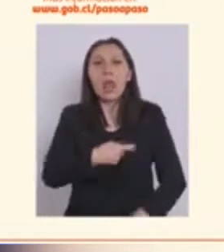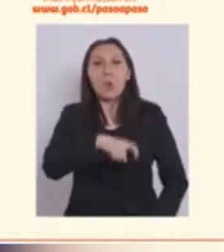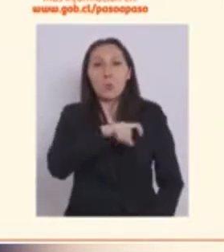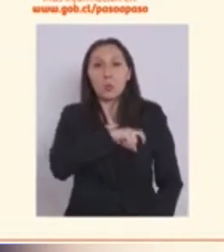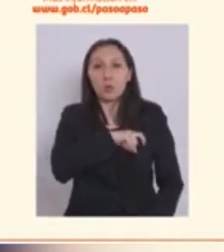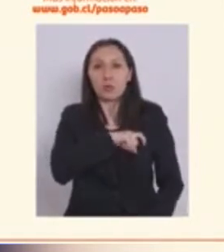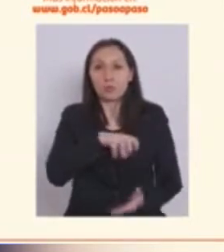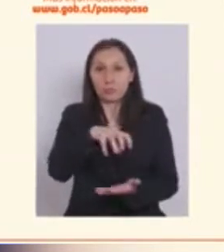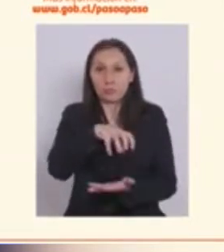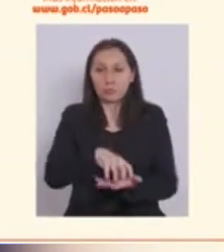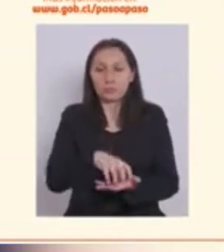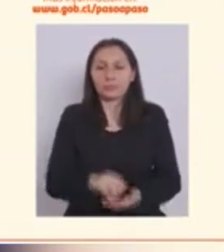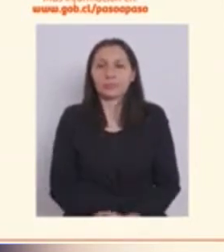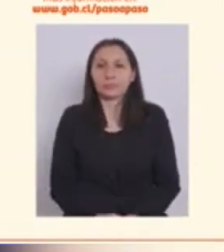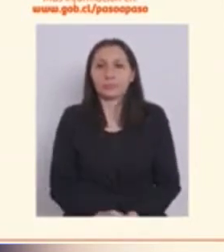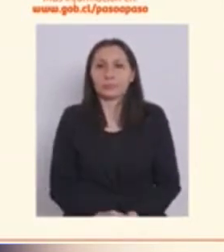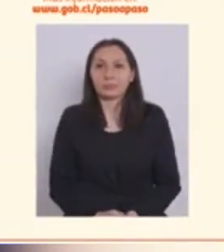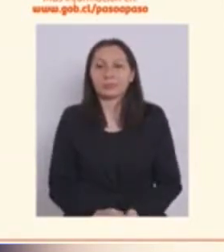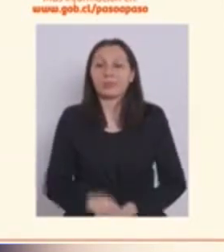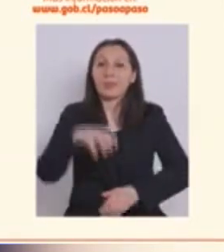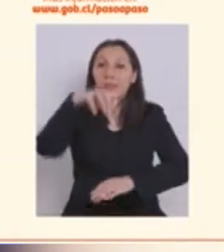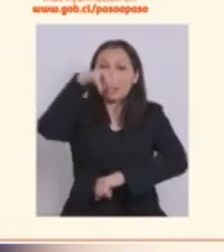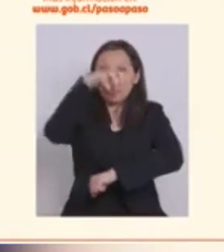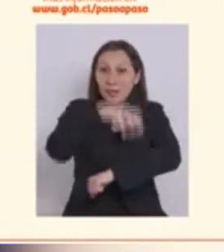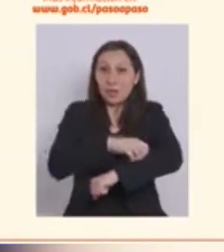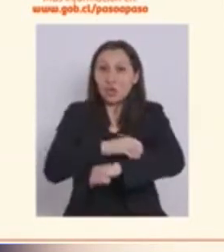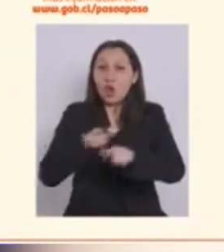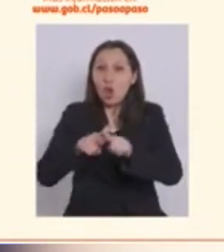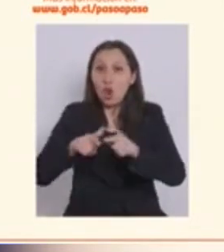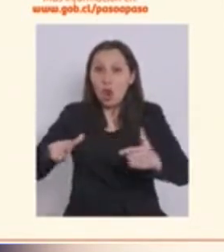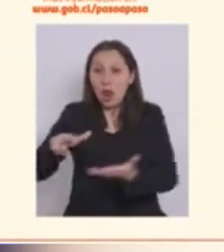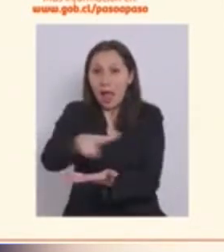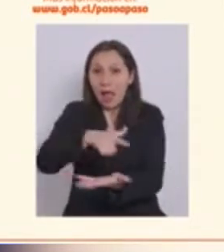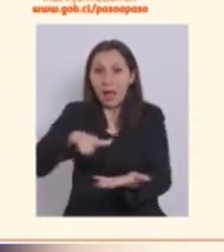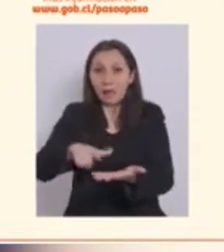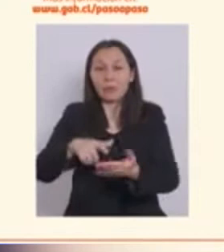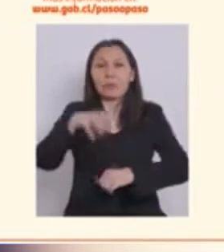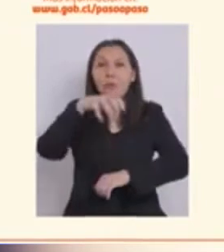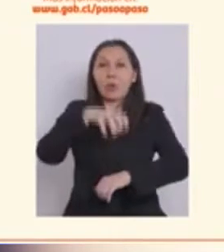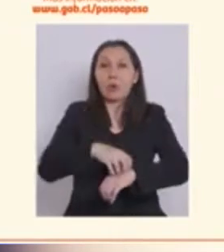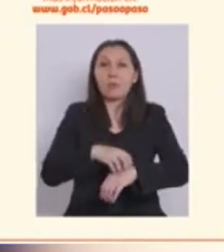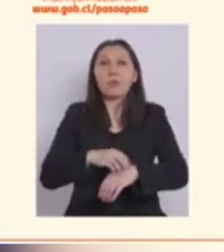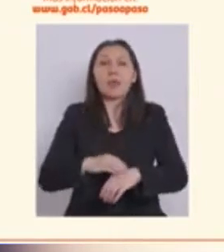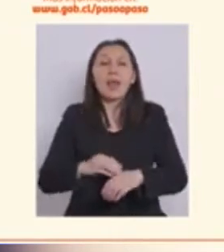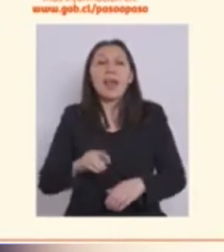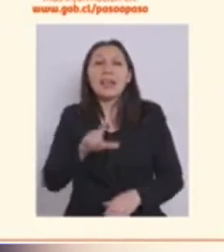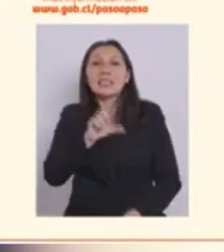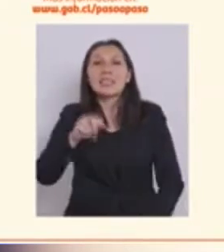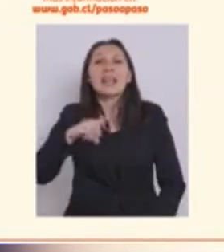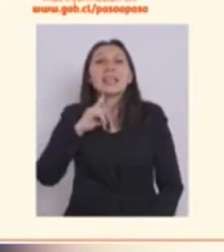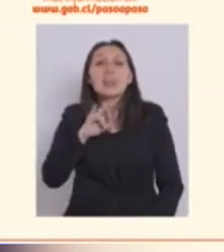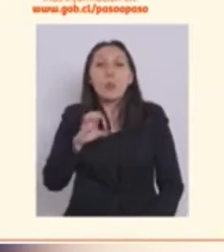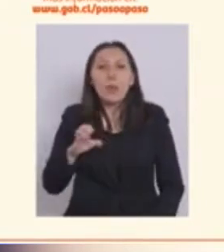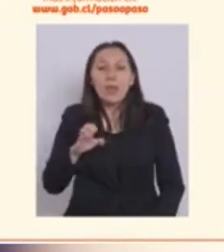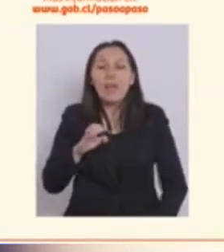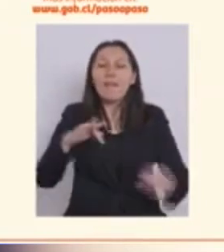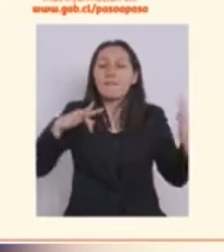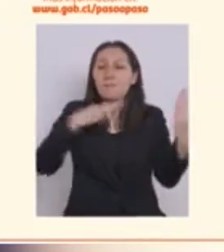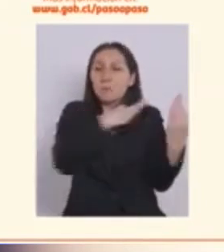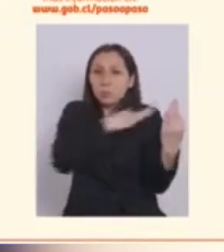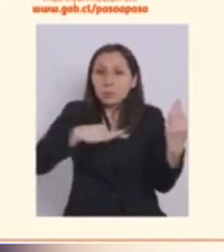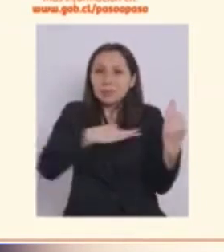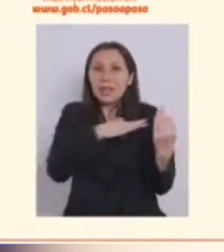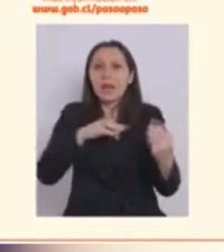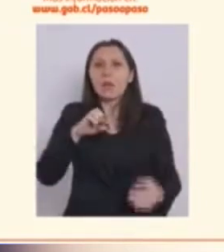región de Los Ríos, la comuna de La Unión. En la región de Los Lagos, las comunas de